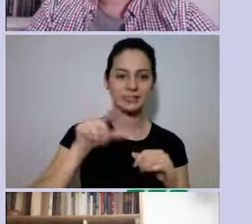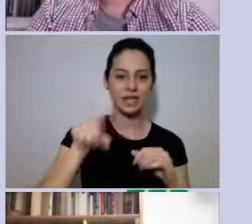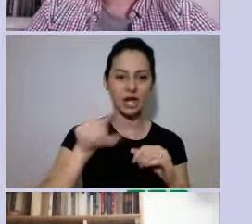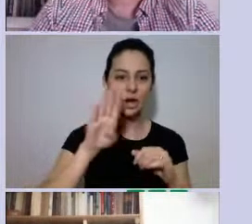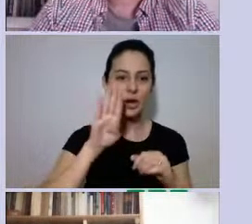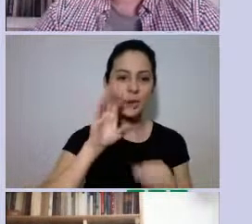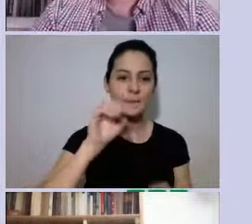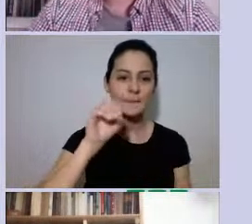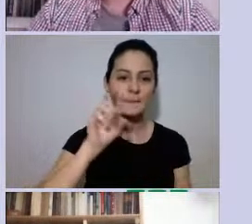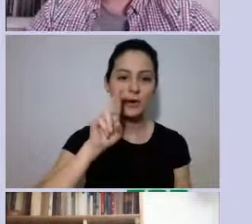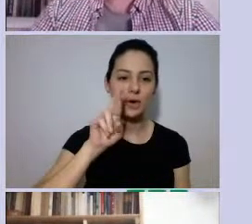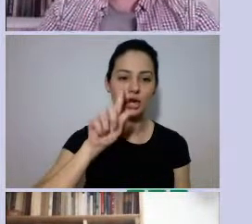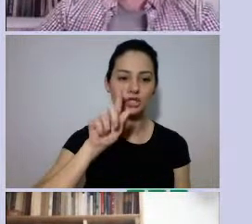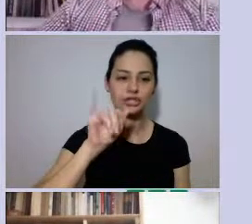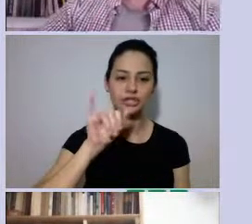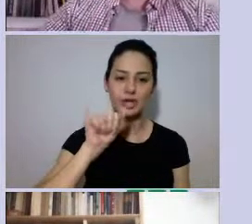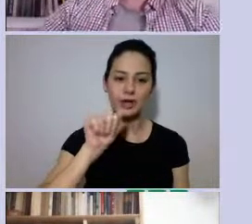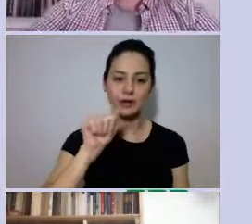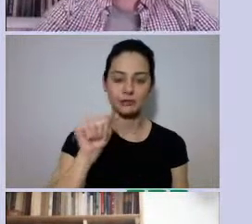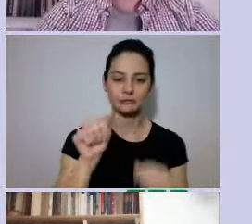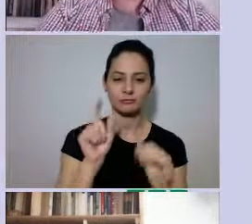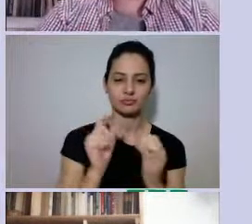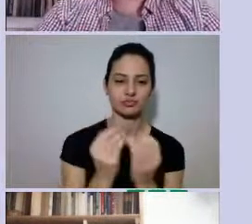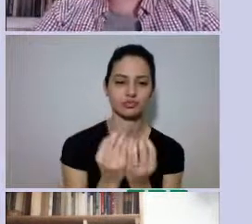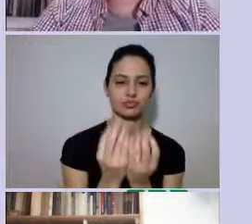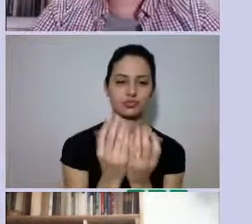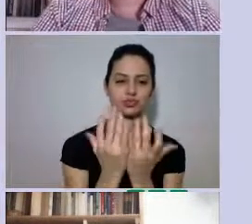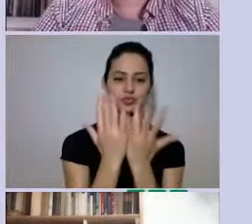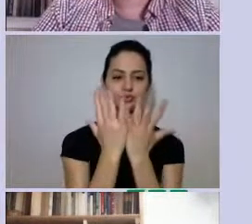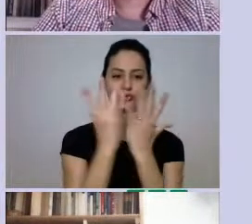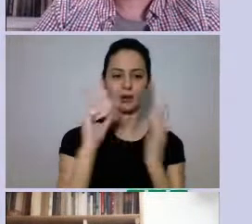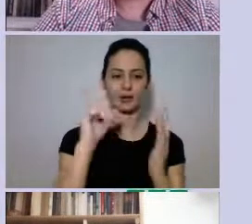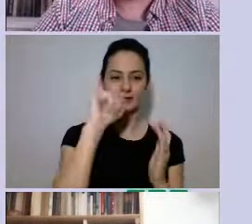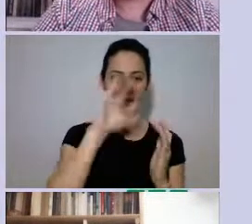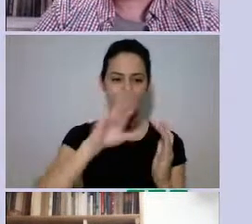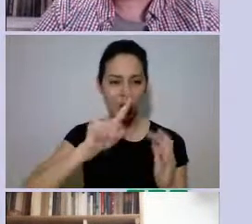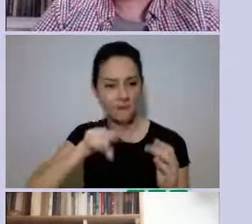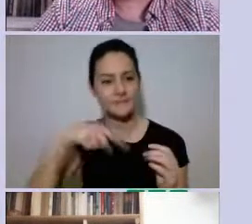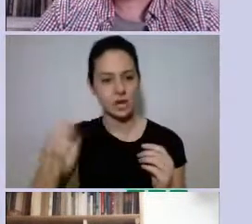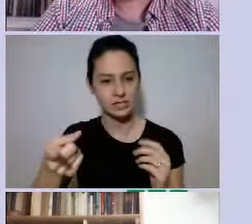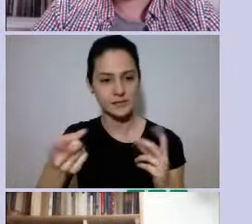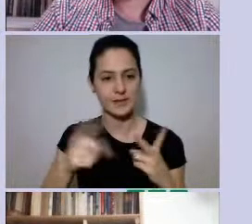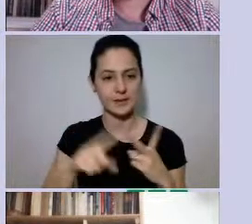Borgia. Y la imagen posterior